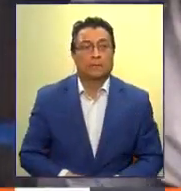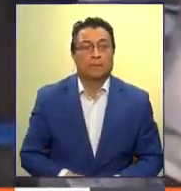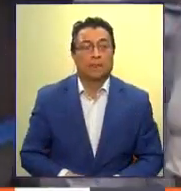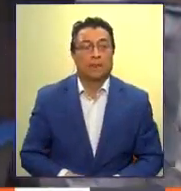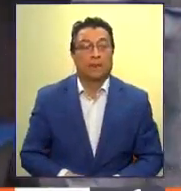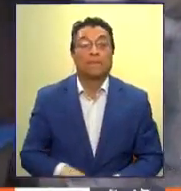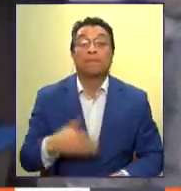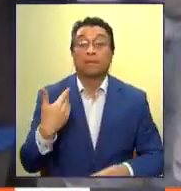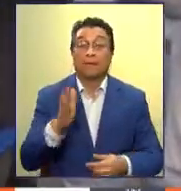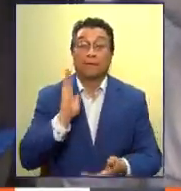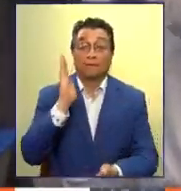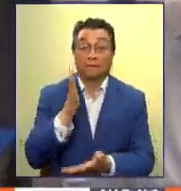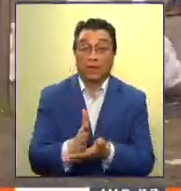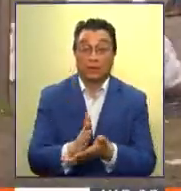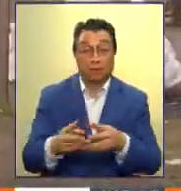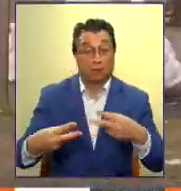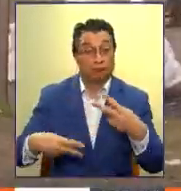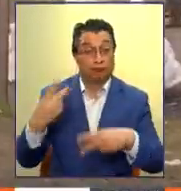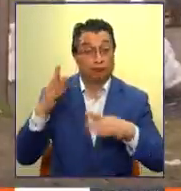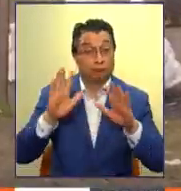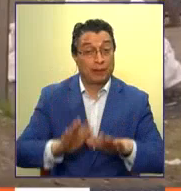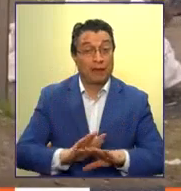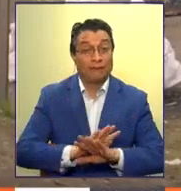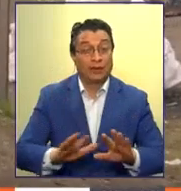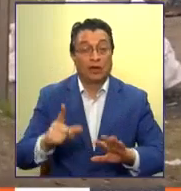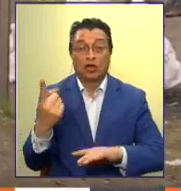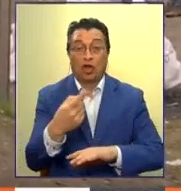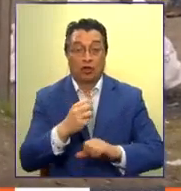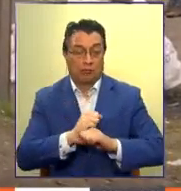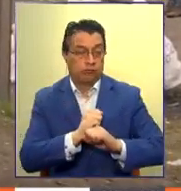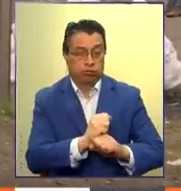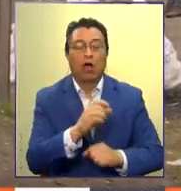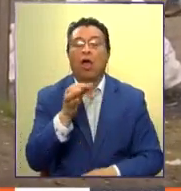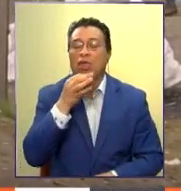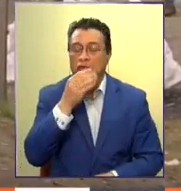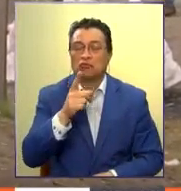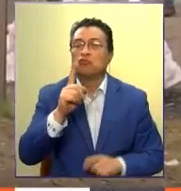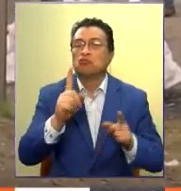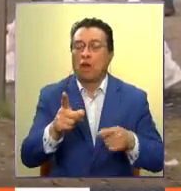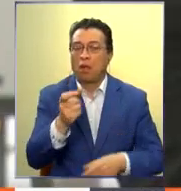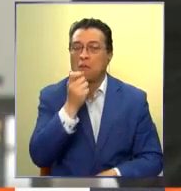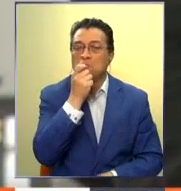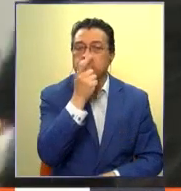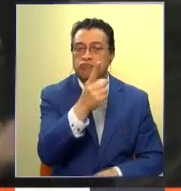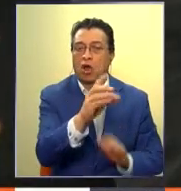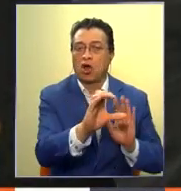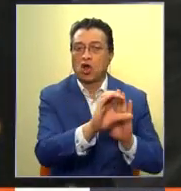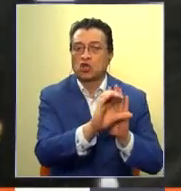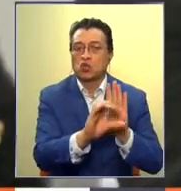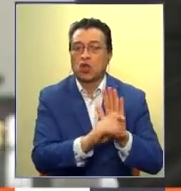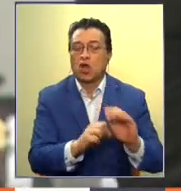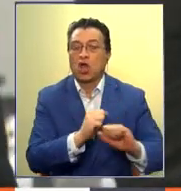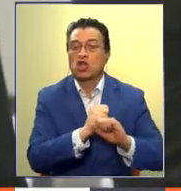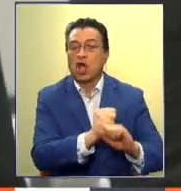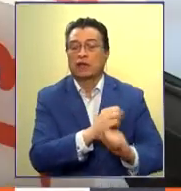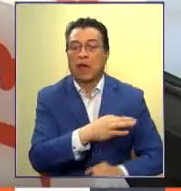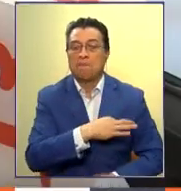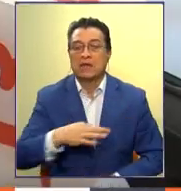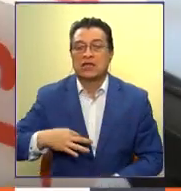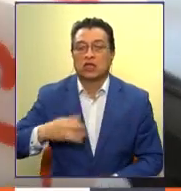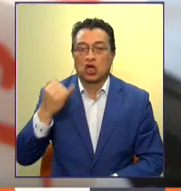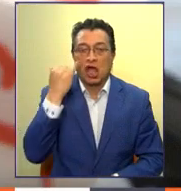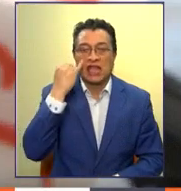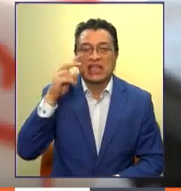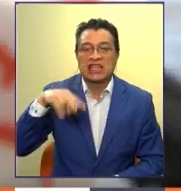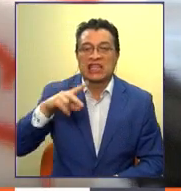Pese al fin de la movilización, en la oposición algunos reafirmaron su intención de presentar una acusación constitucional en contra del ministro del Interior,